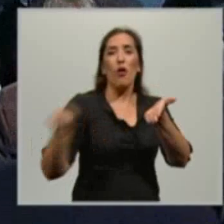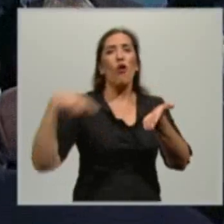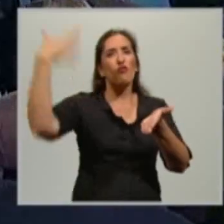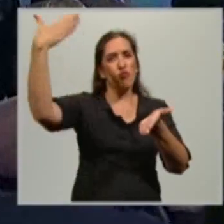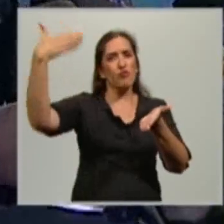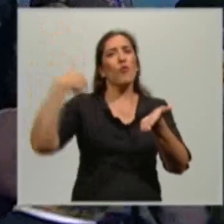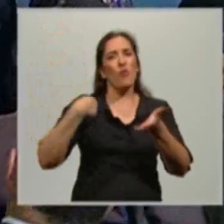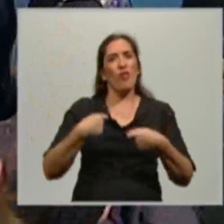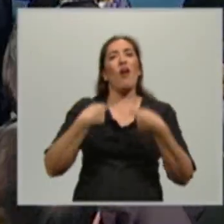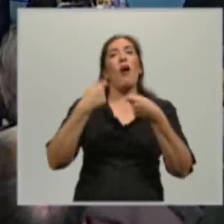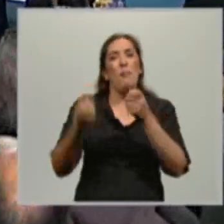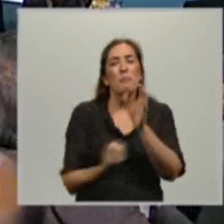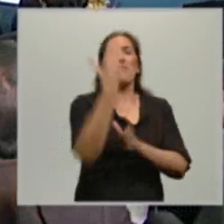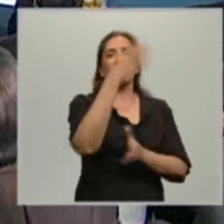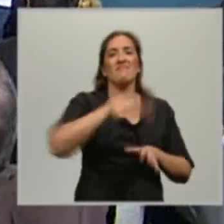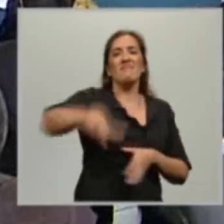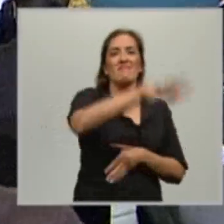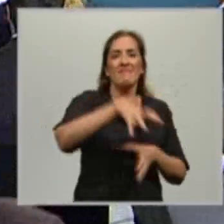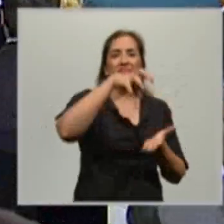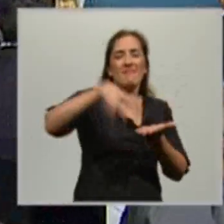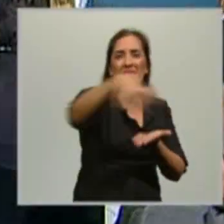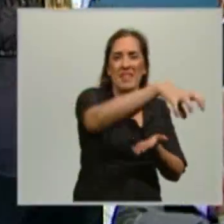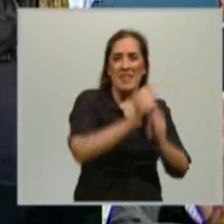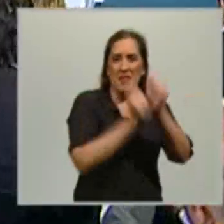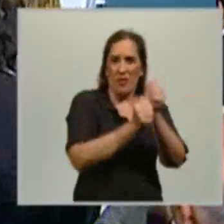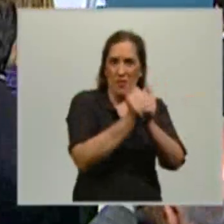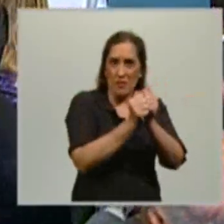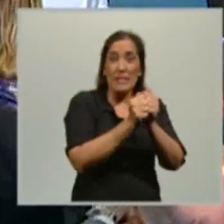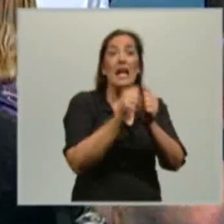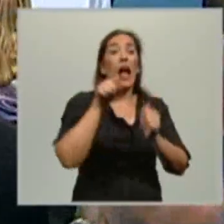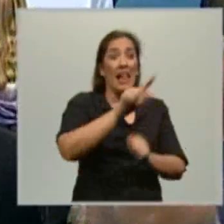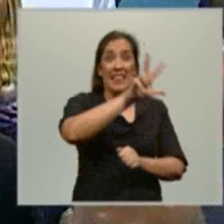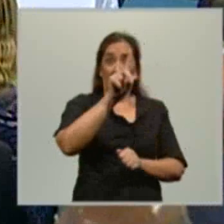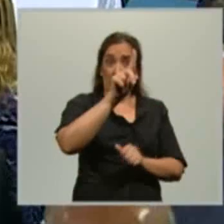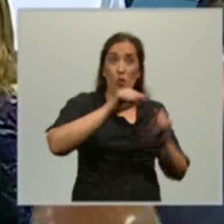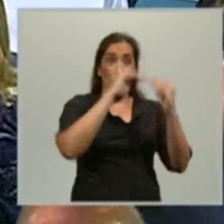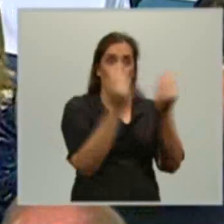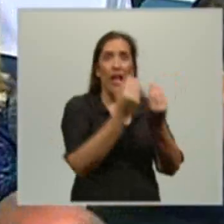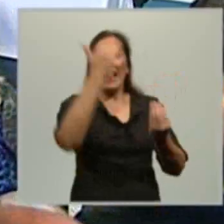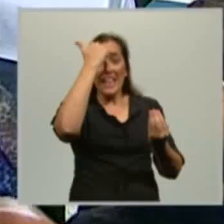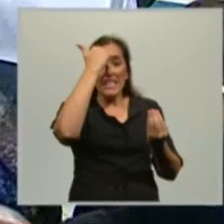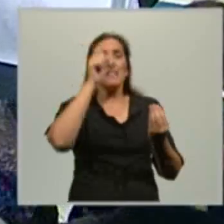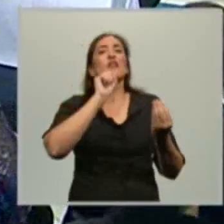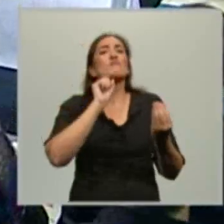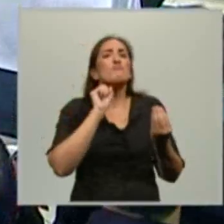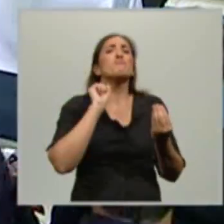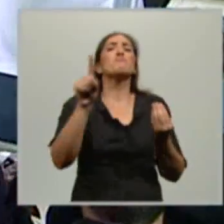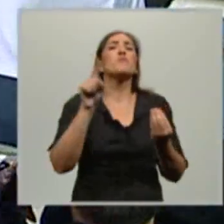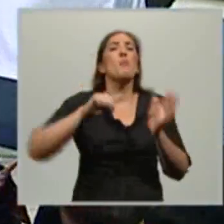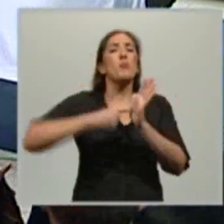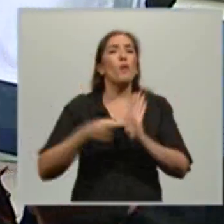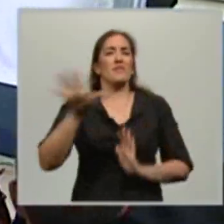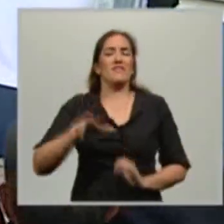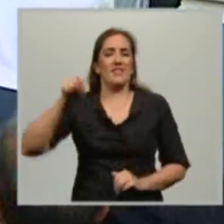futuros parques industriales, de los cuales 15, Daniel, de esos 31, son para la provincia de